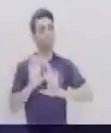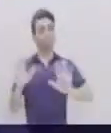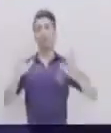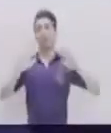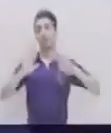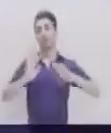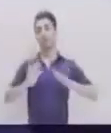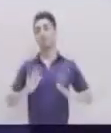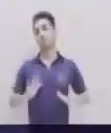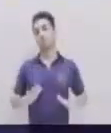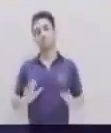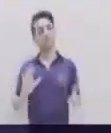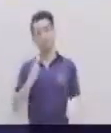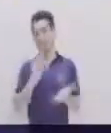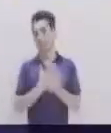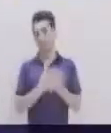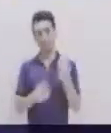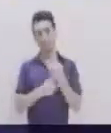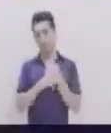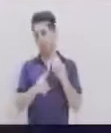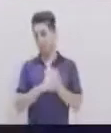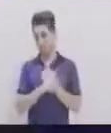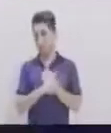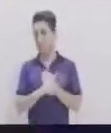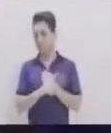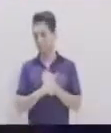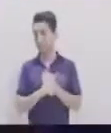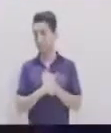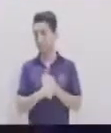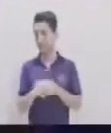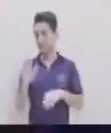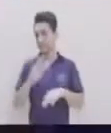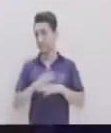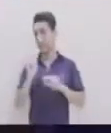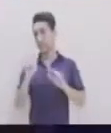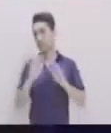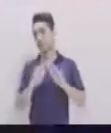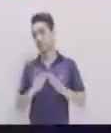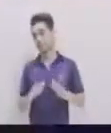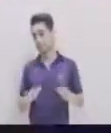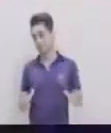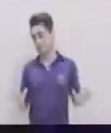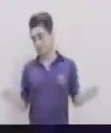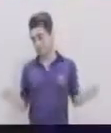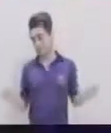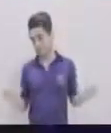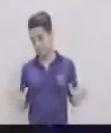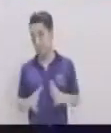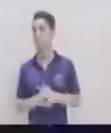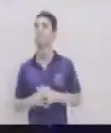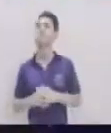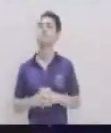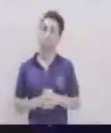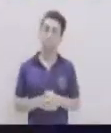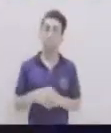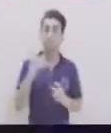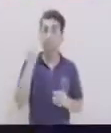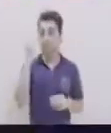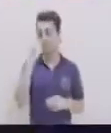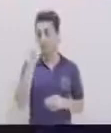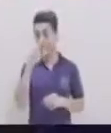estar calmada y ya los problemas van a ser más livianos. Entonces